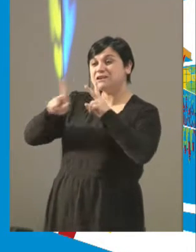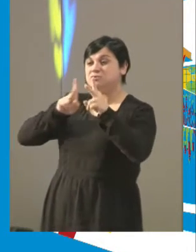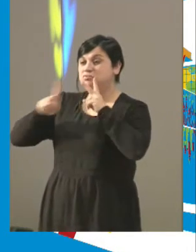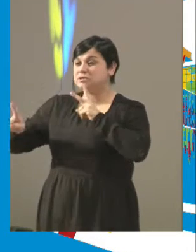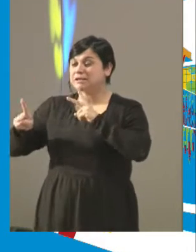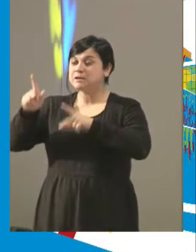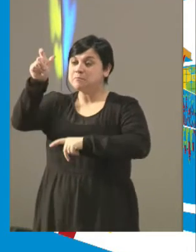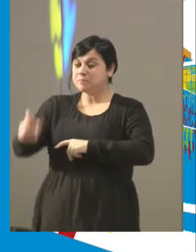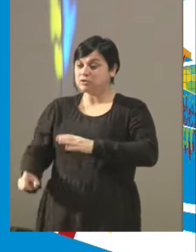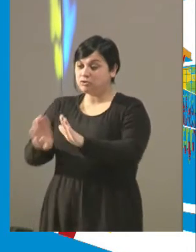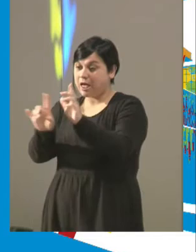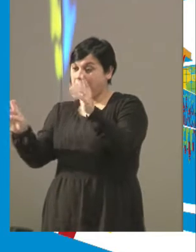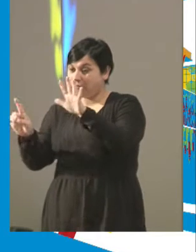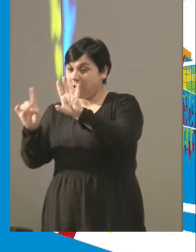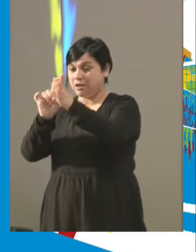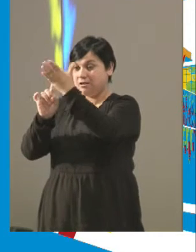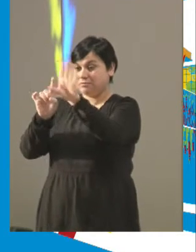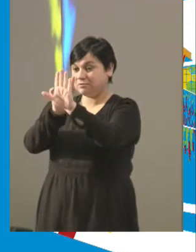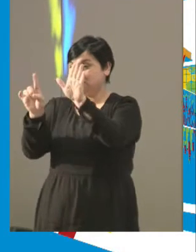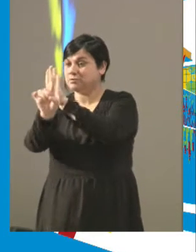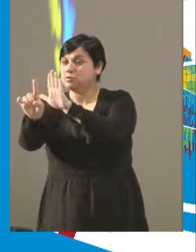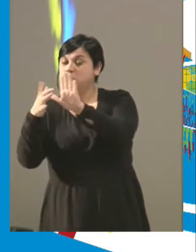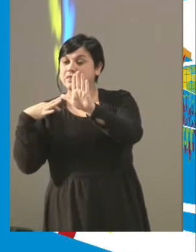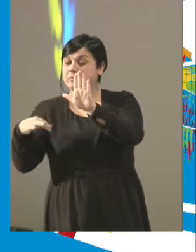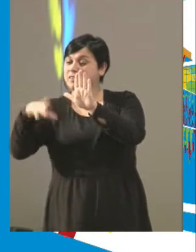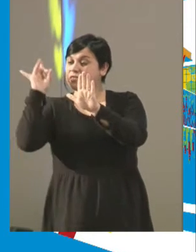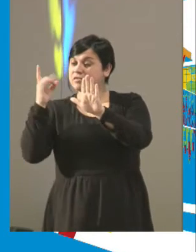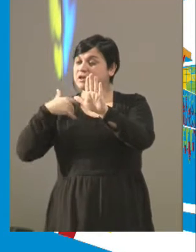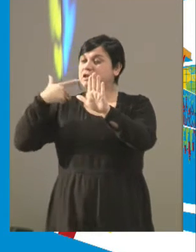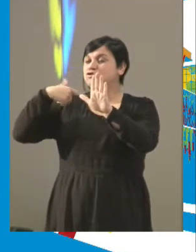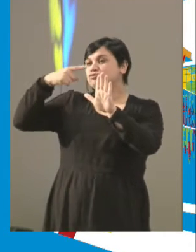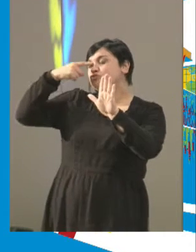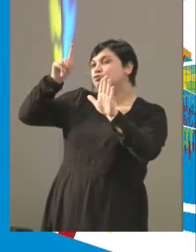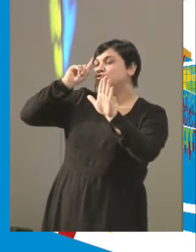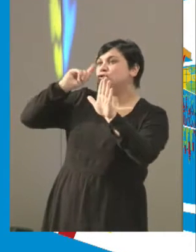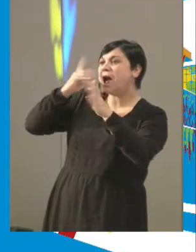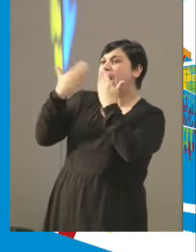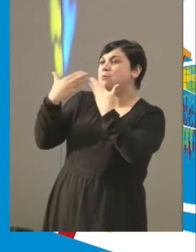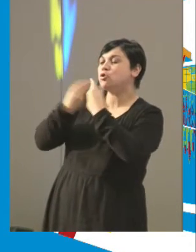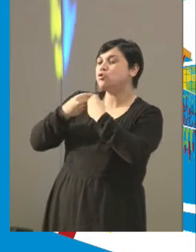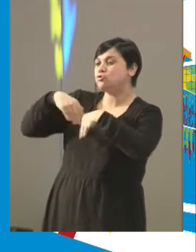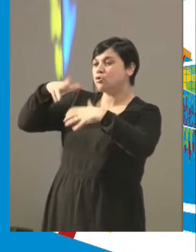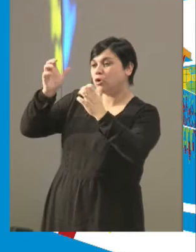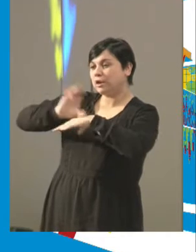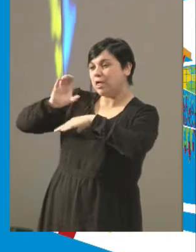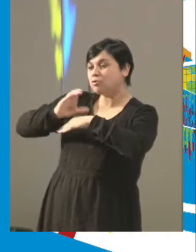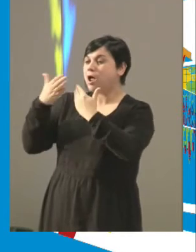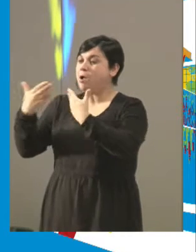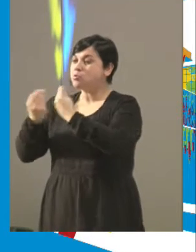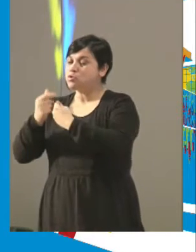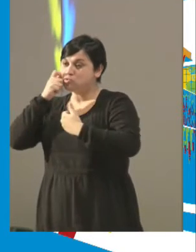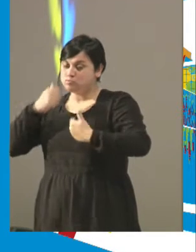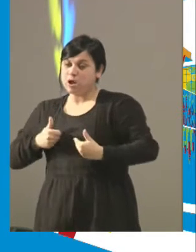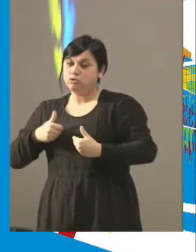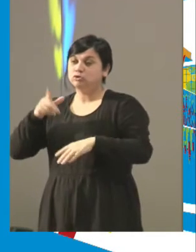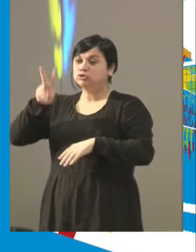tiene que decidir si está tratando con un humano o con una máquina, ¿no? Entonces, bueno, eso implica muchas cuestiones cognitivas,